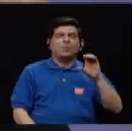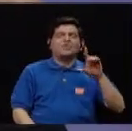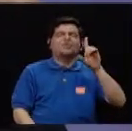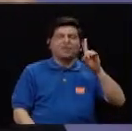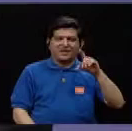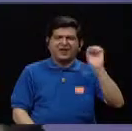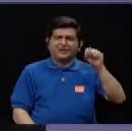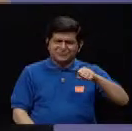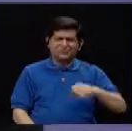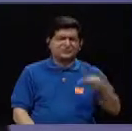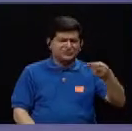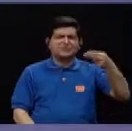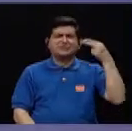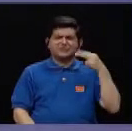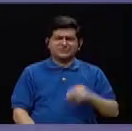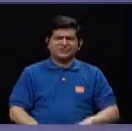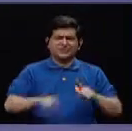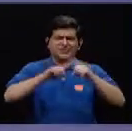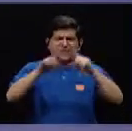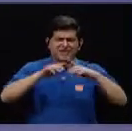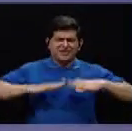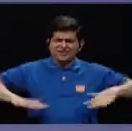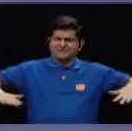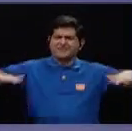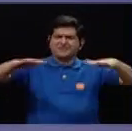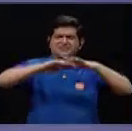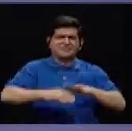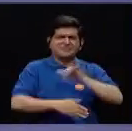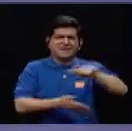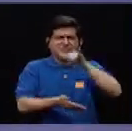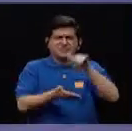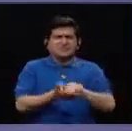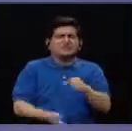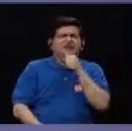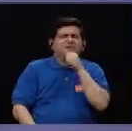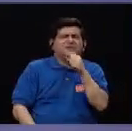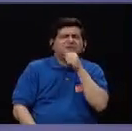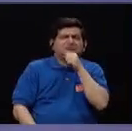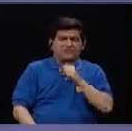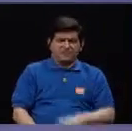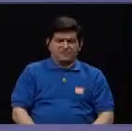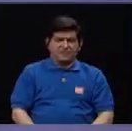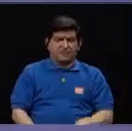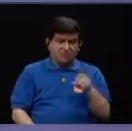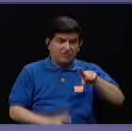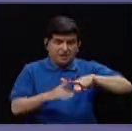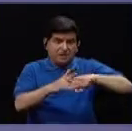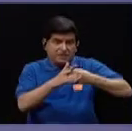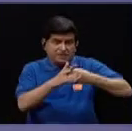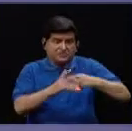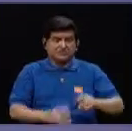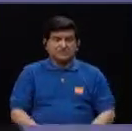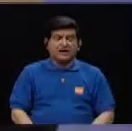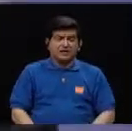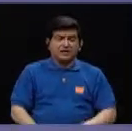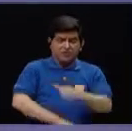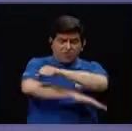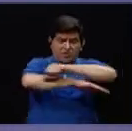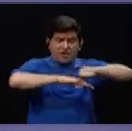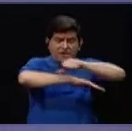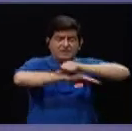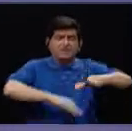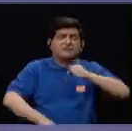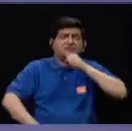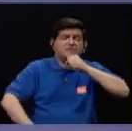Cupido Delgado y la historia y todo, y los escenarios de un San José viejo, Claro. Que lo veo por las por la